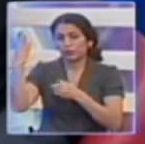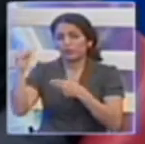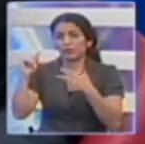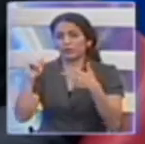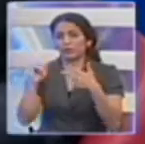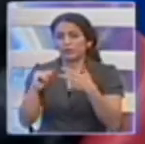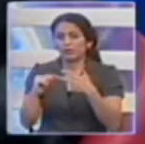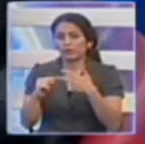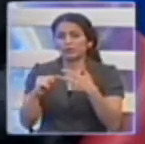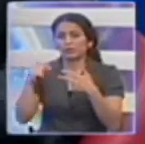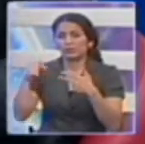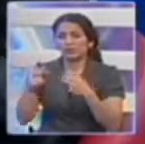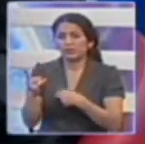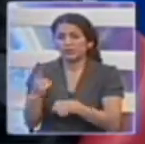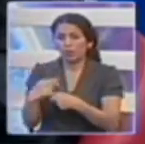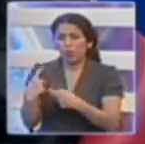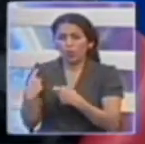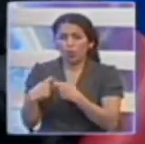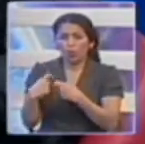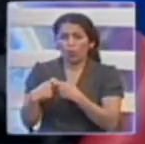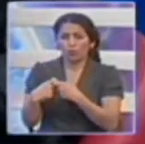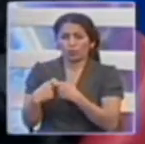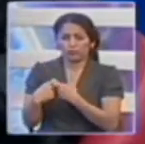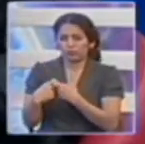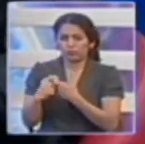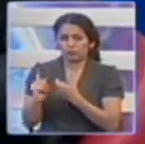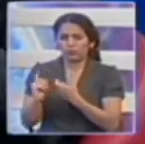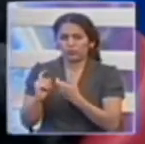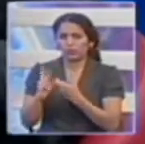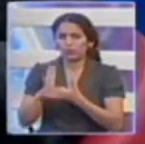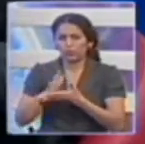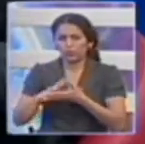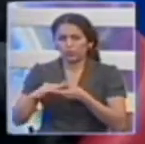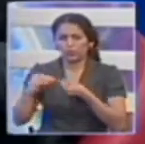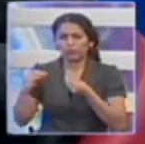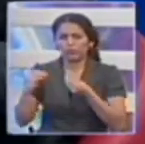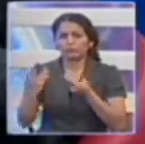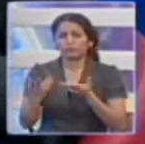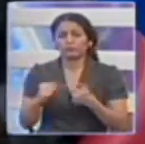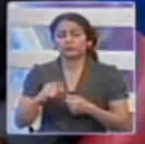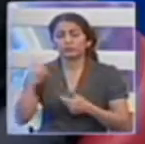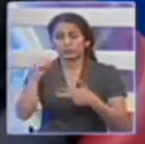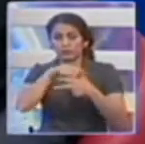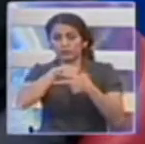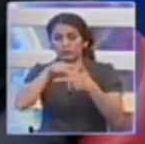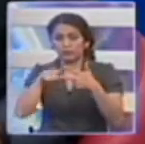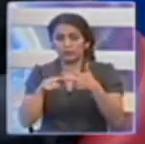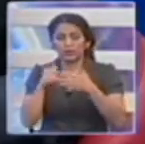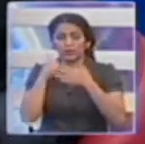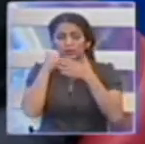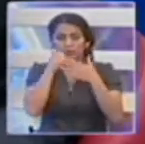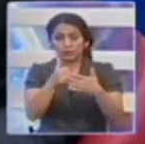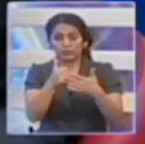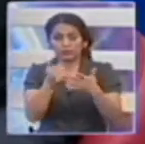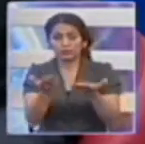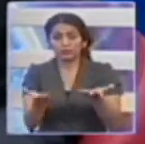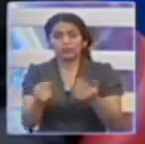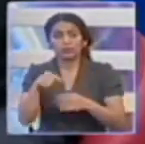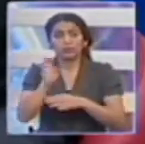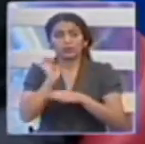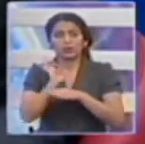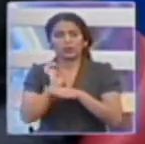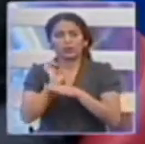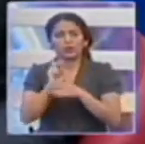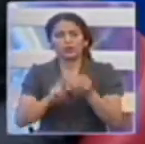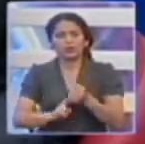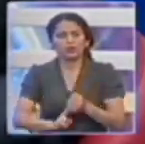laboral. Todo esto ha traído consigo los indicadores que hoy estamos viendo, a pesar de haber tenido una década con una gran cantidad de recursos que ha venido al país, pero sin embargo